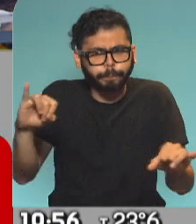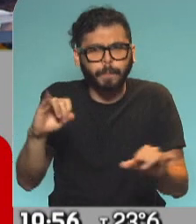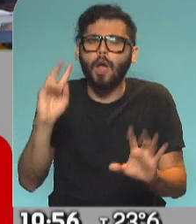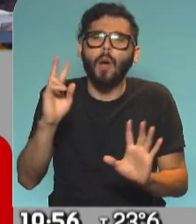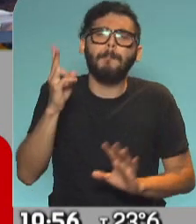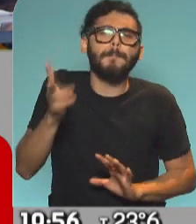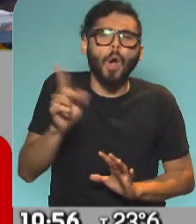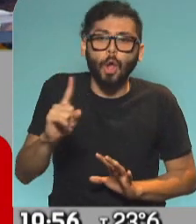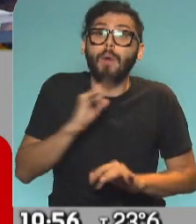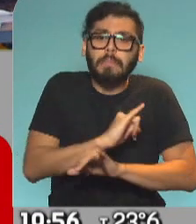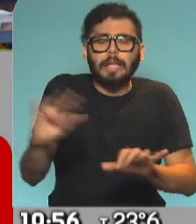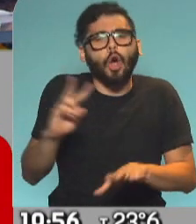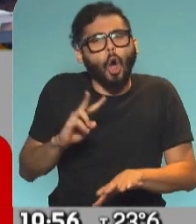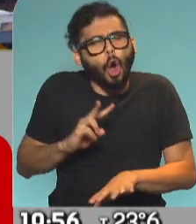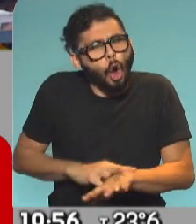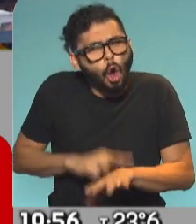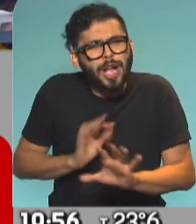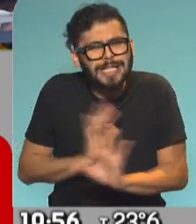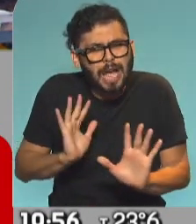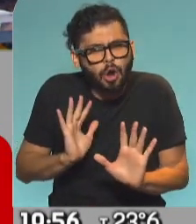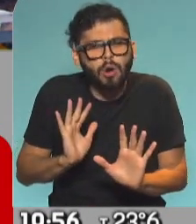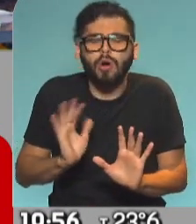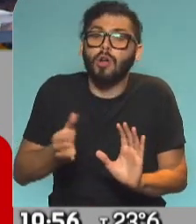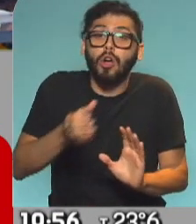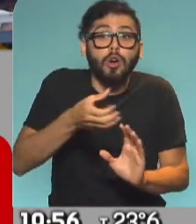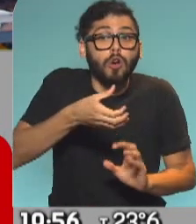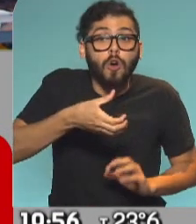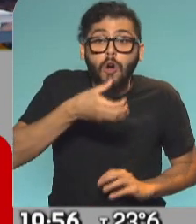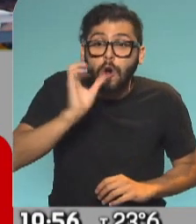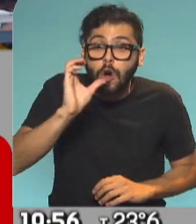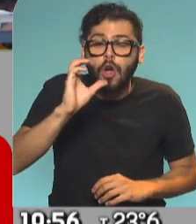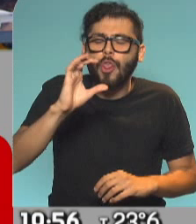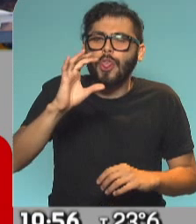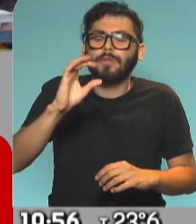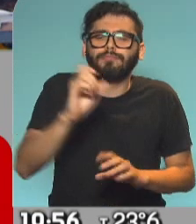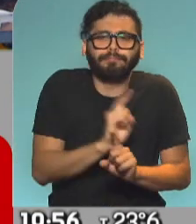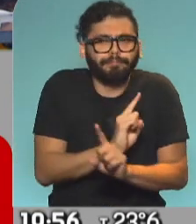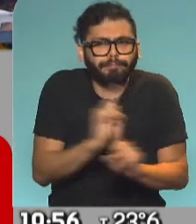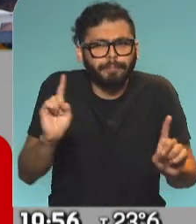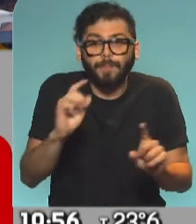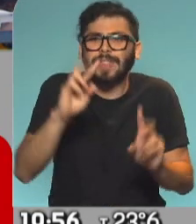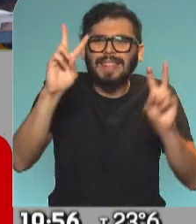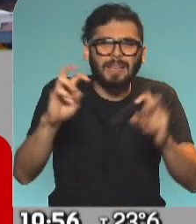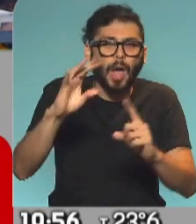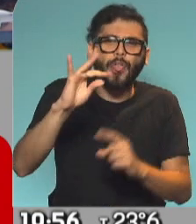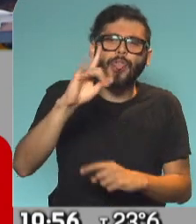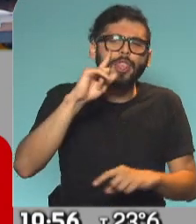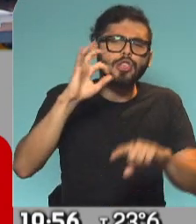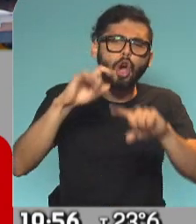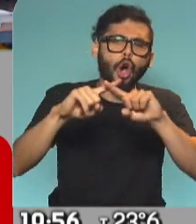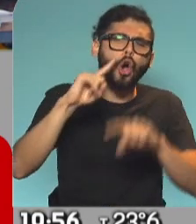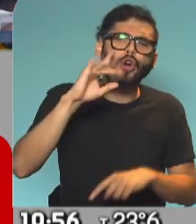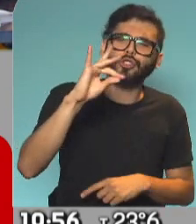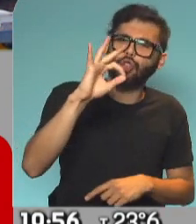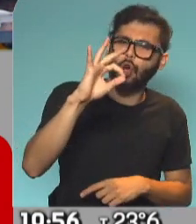prohibición, su consejo de no utilizar, de no ingerir ningún elemento relacionado con el dióxido de cloro ni